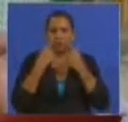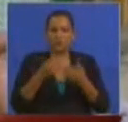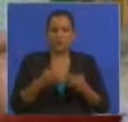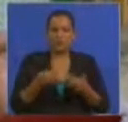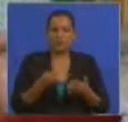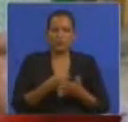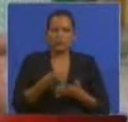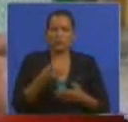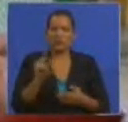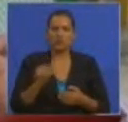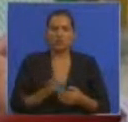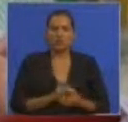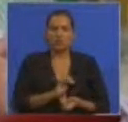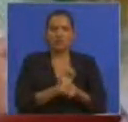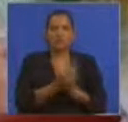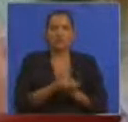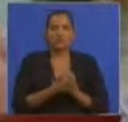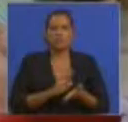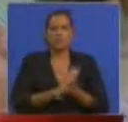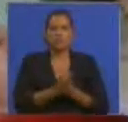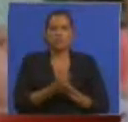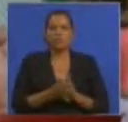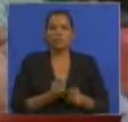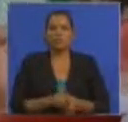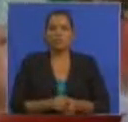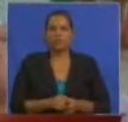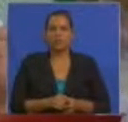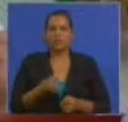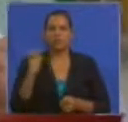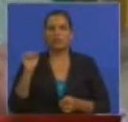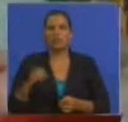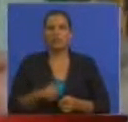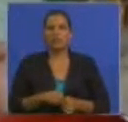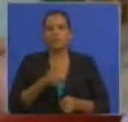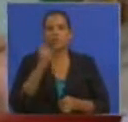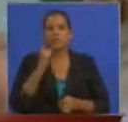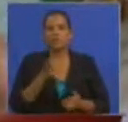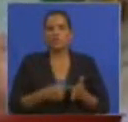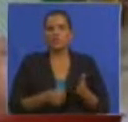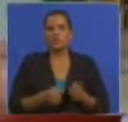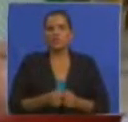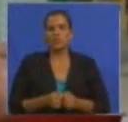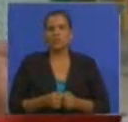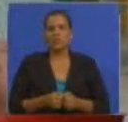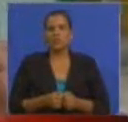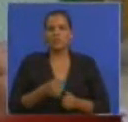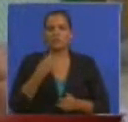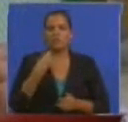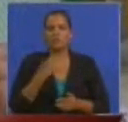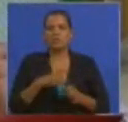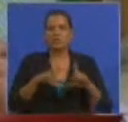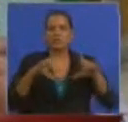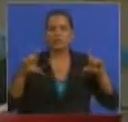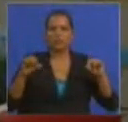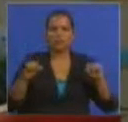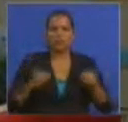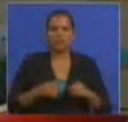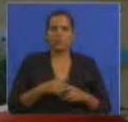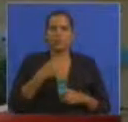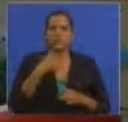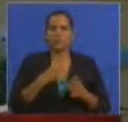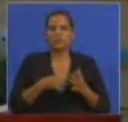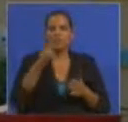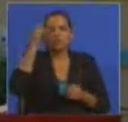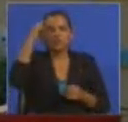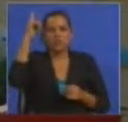en ese caso no afecta absolutamente en nada. Posteriormente esto sí se toma en cuenta para el asunto de la emisión de los títulos de crédito.